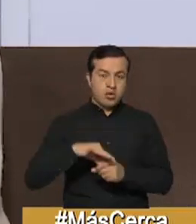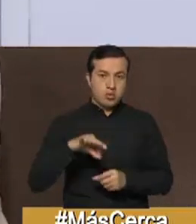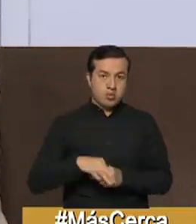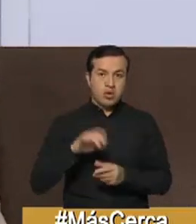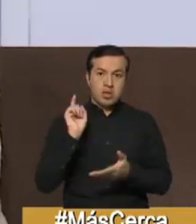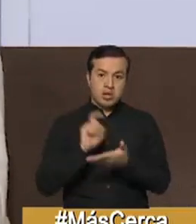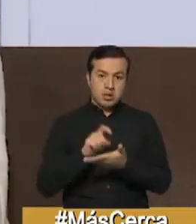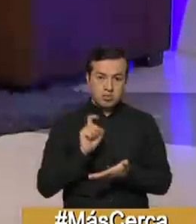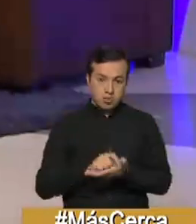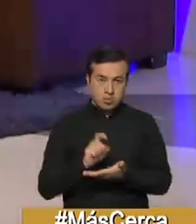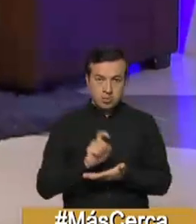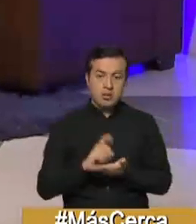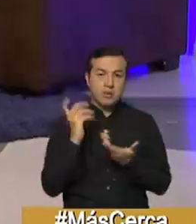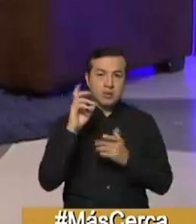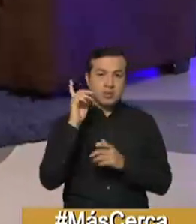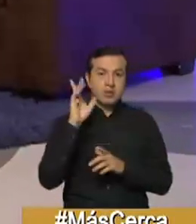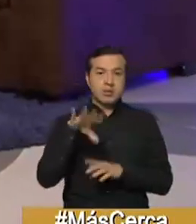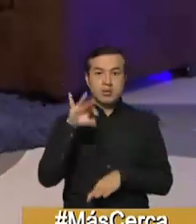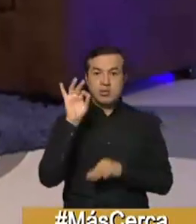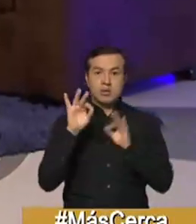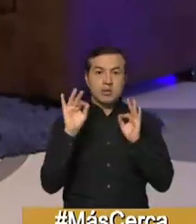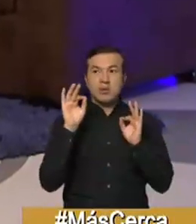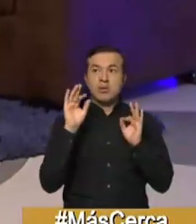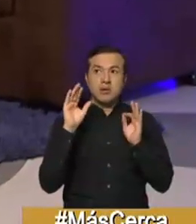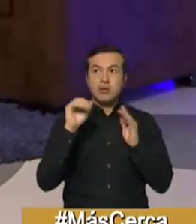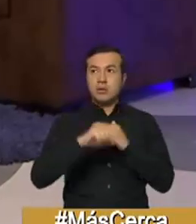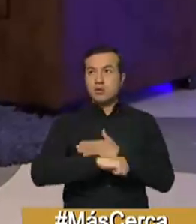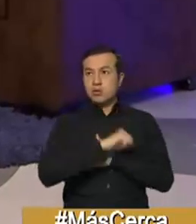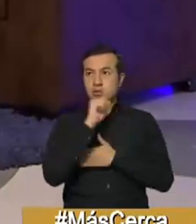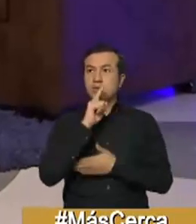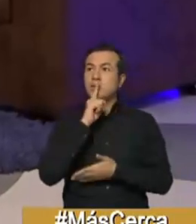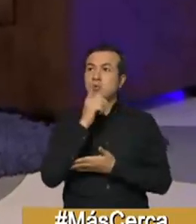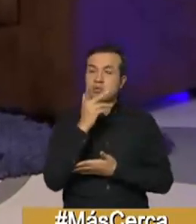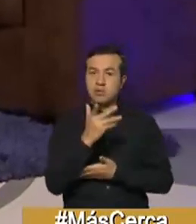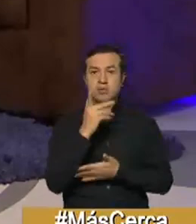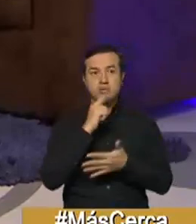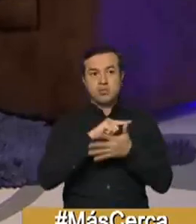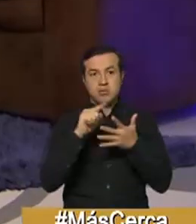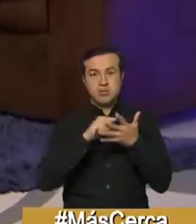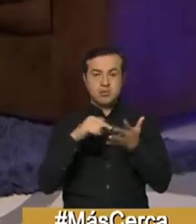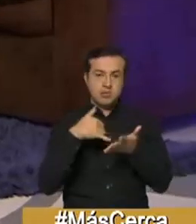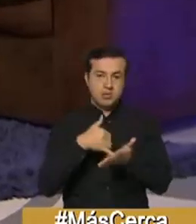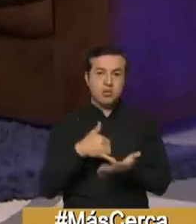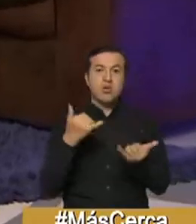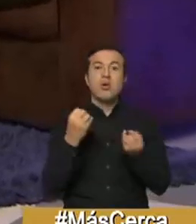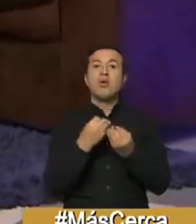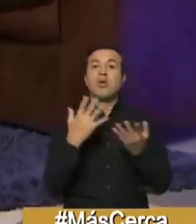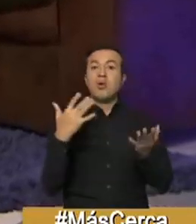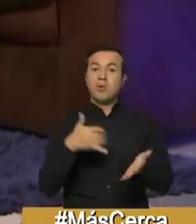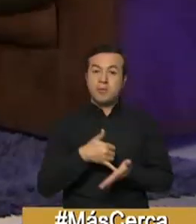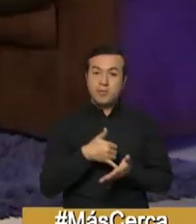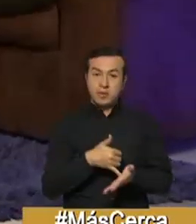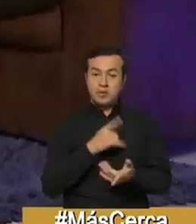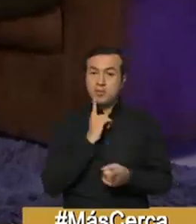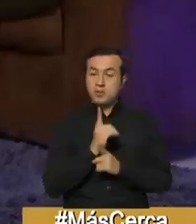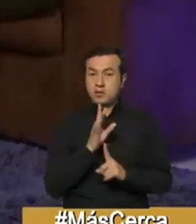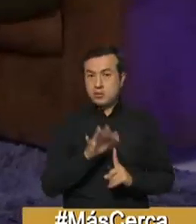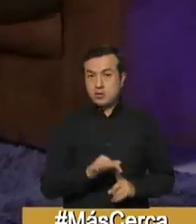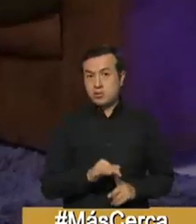likes, retweets, y de ahí sacar al Rey Arupo y la Corte y otros premios especiales. Este año vamos a tener premios